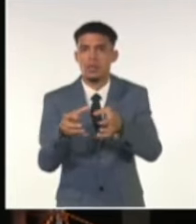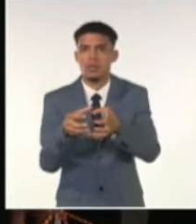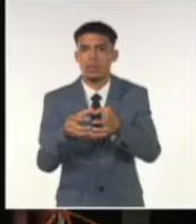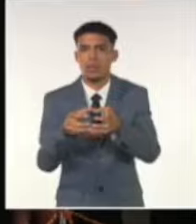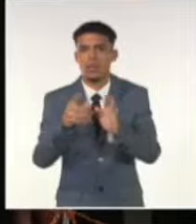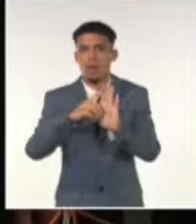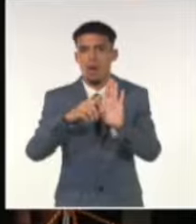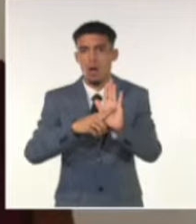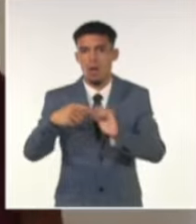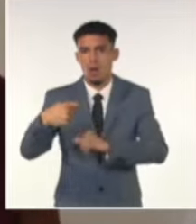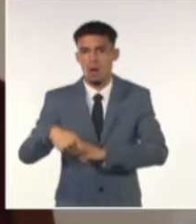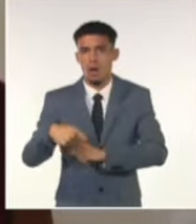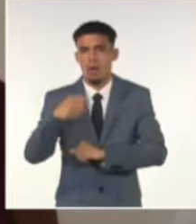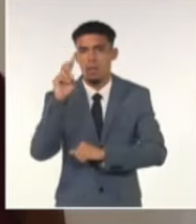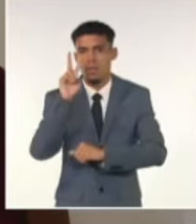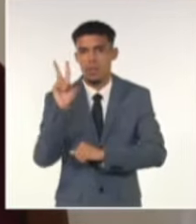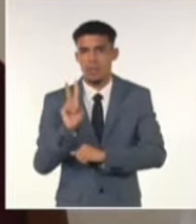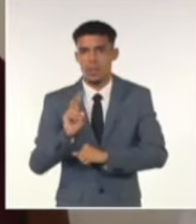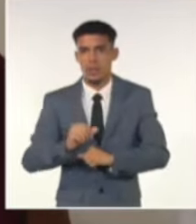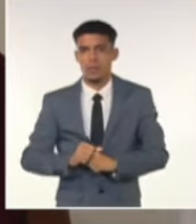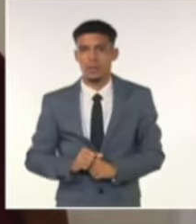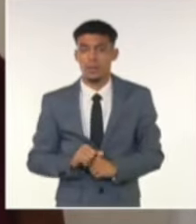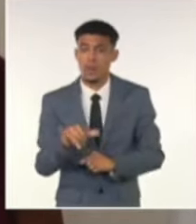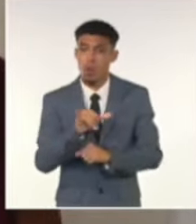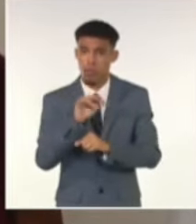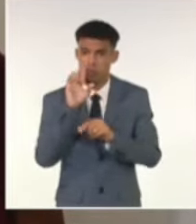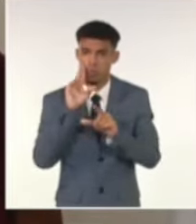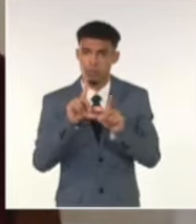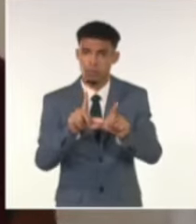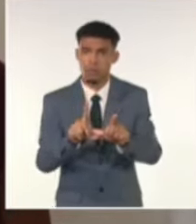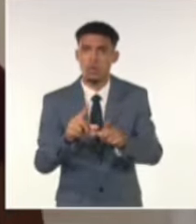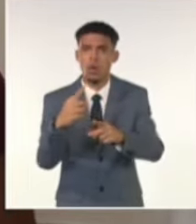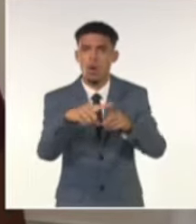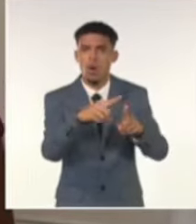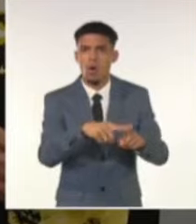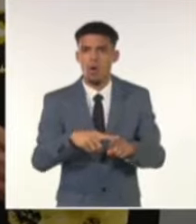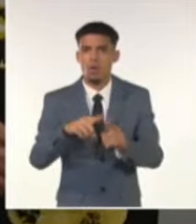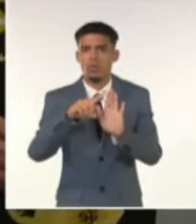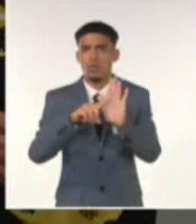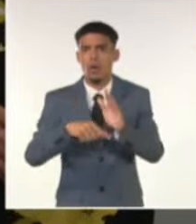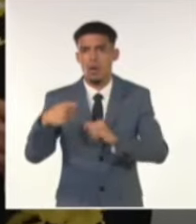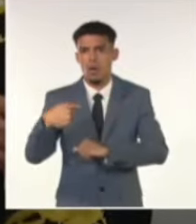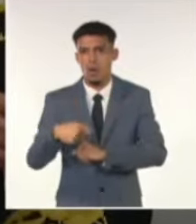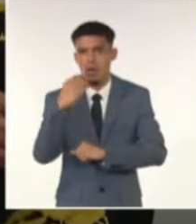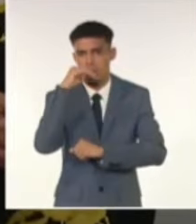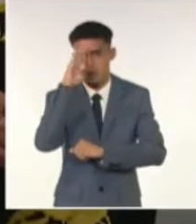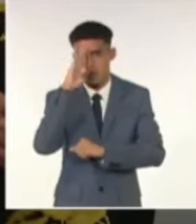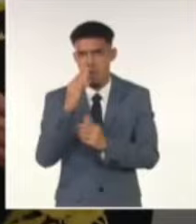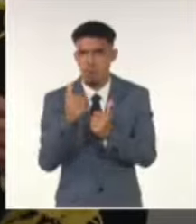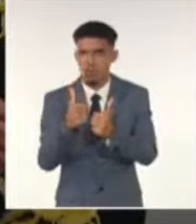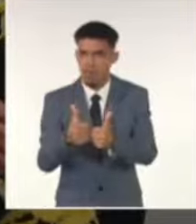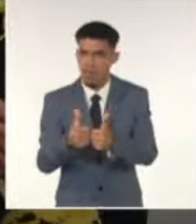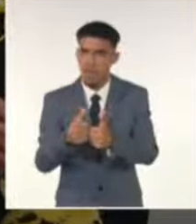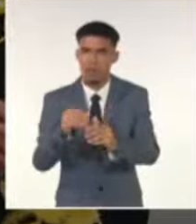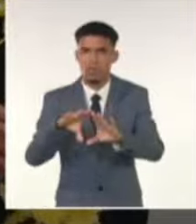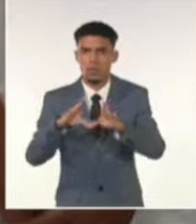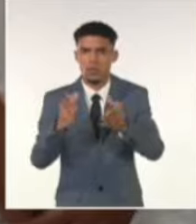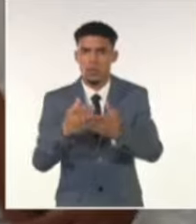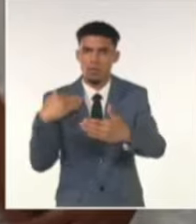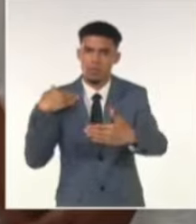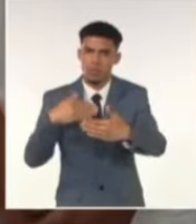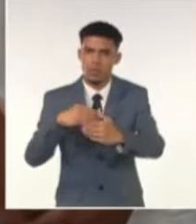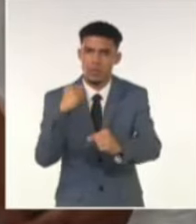Abogados de Vietnam. También fueron reconocidos abogados cubanos por su destacada trayectoria y conducta